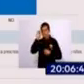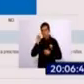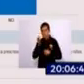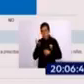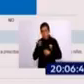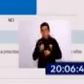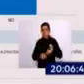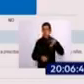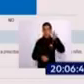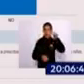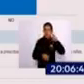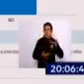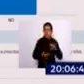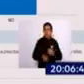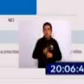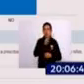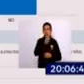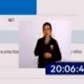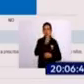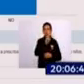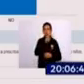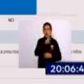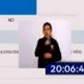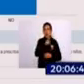73.8%. Por el no, el